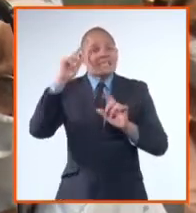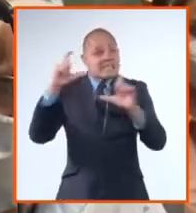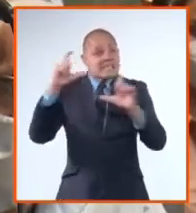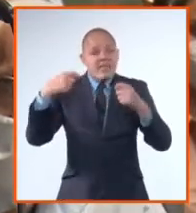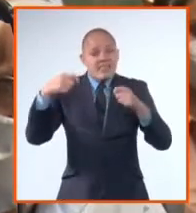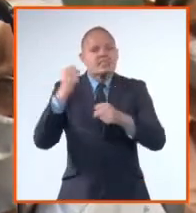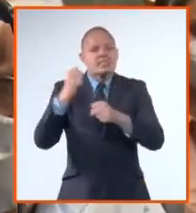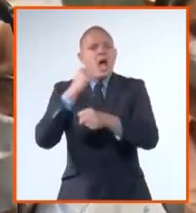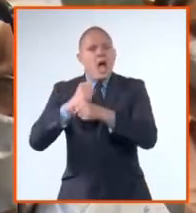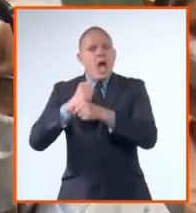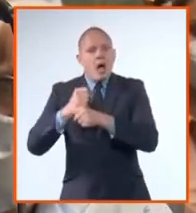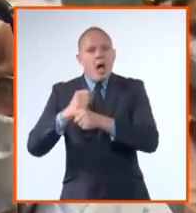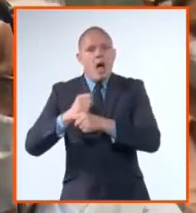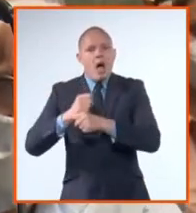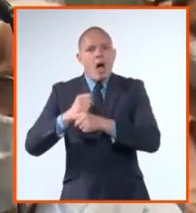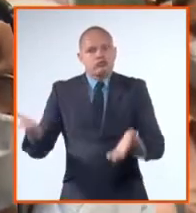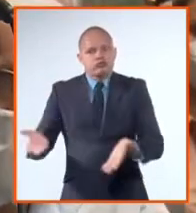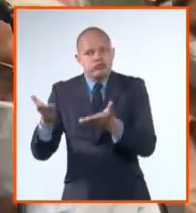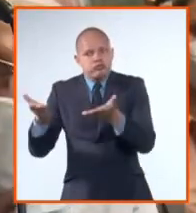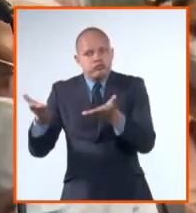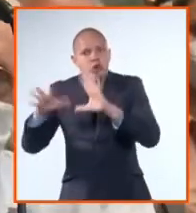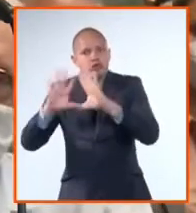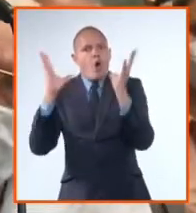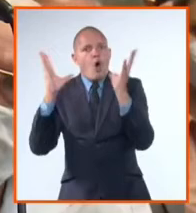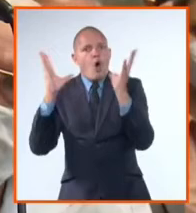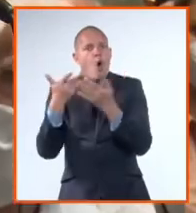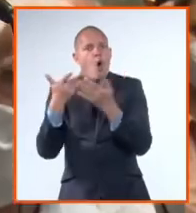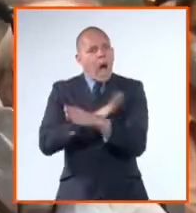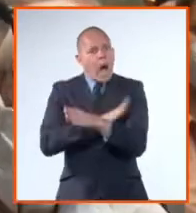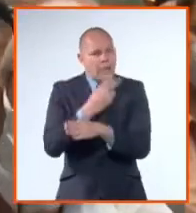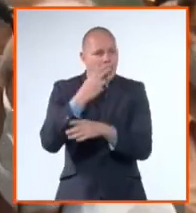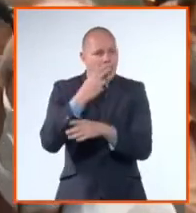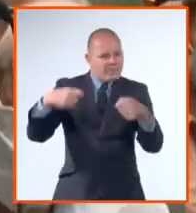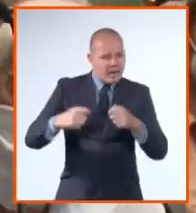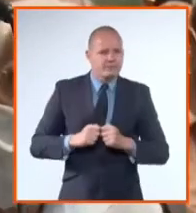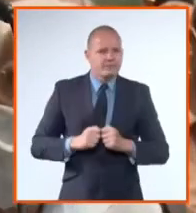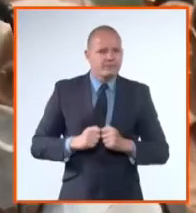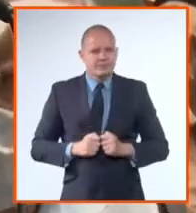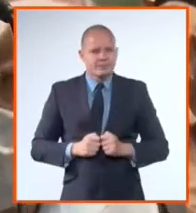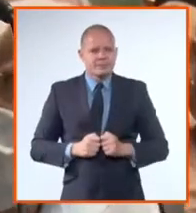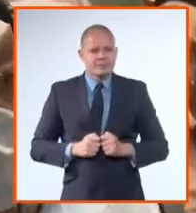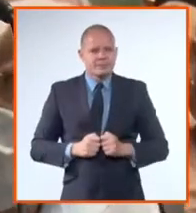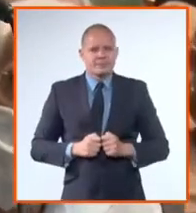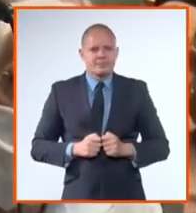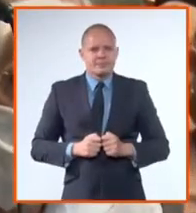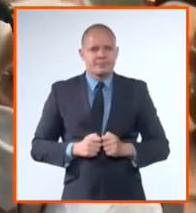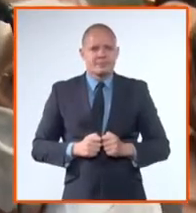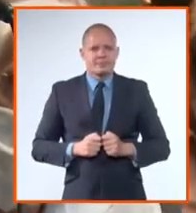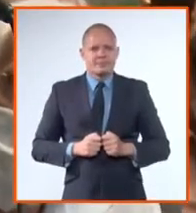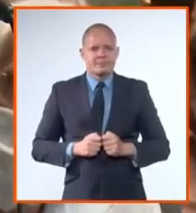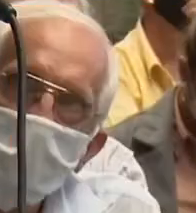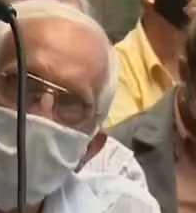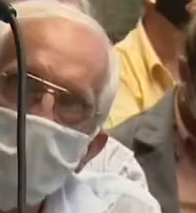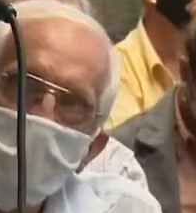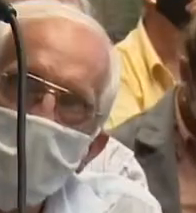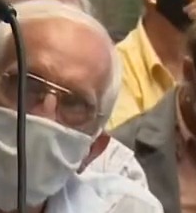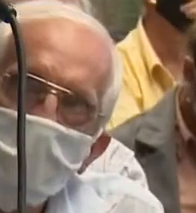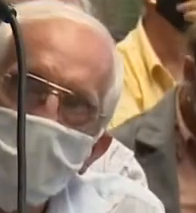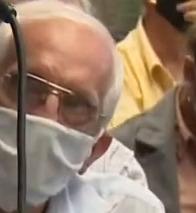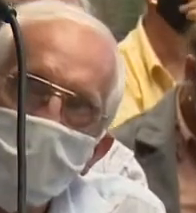En el análisis, en el pronóstico y sobre todas las cosas en la propuesta.